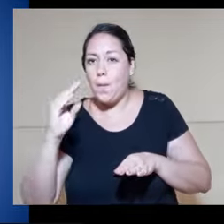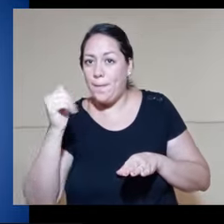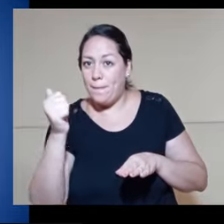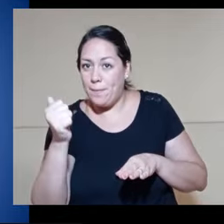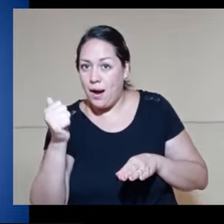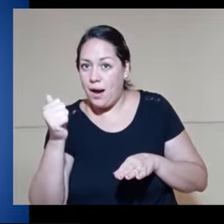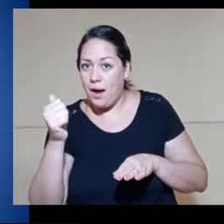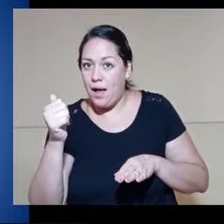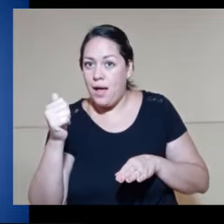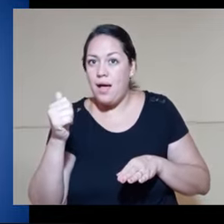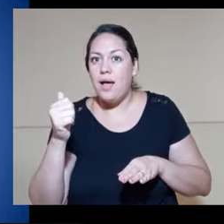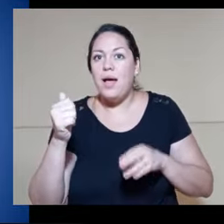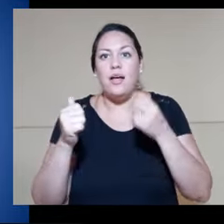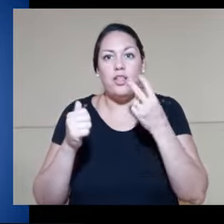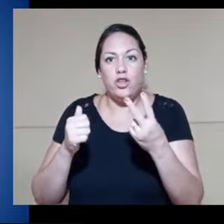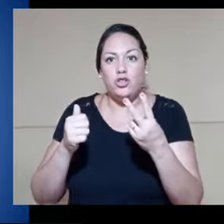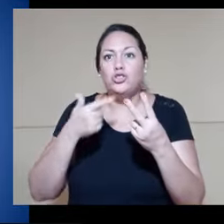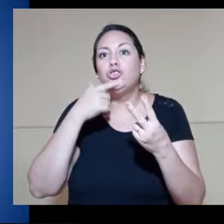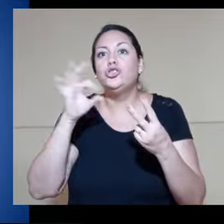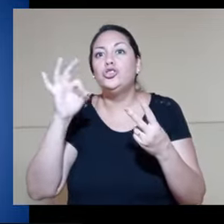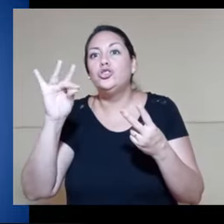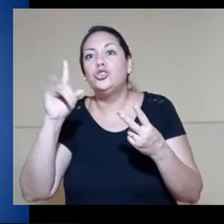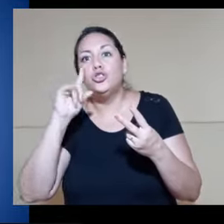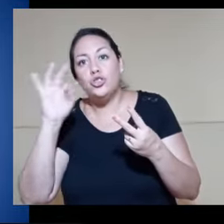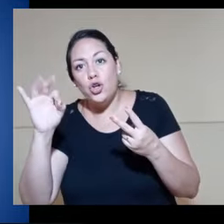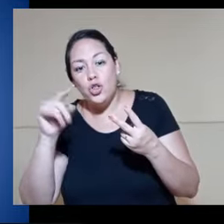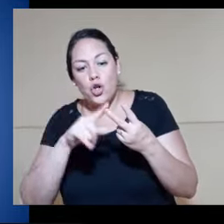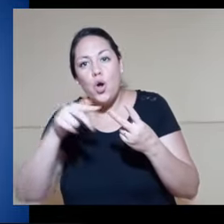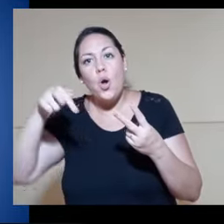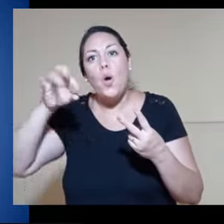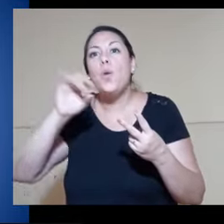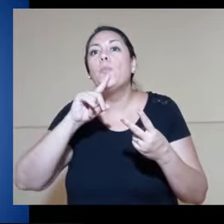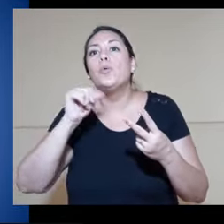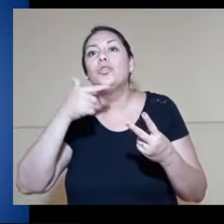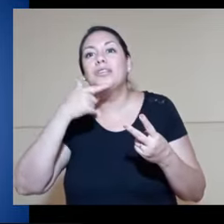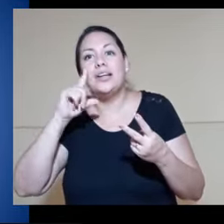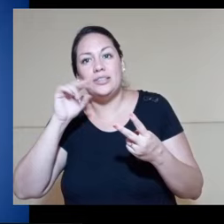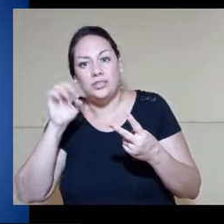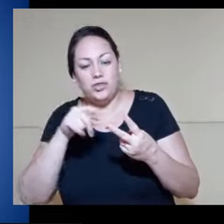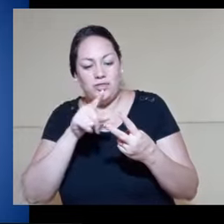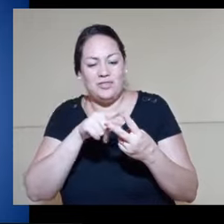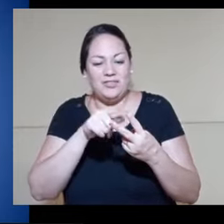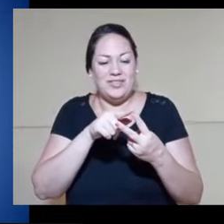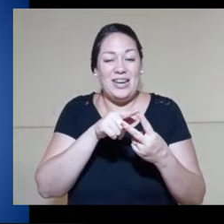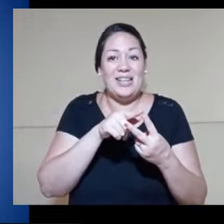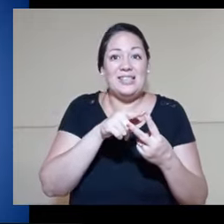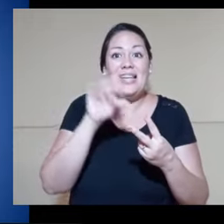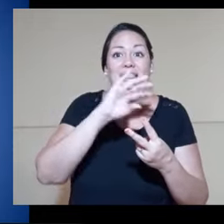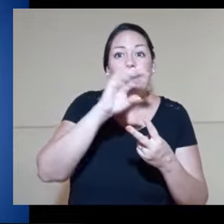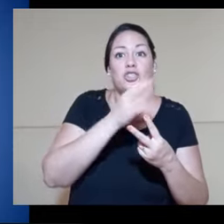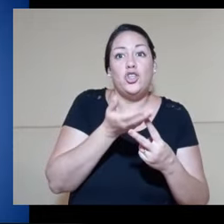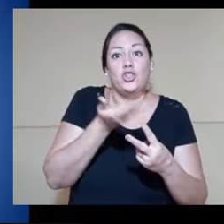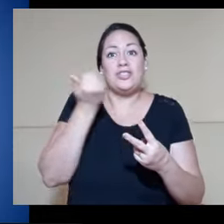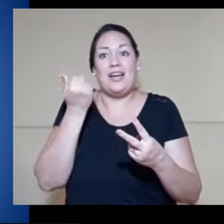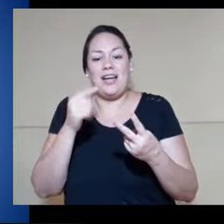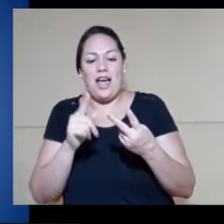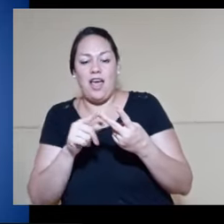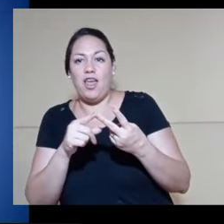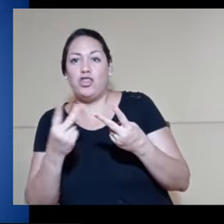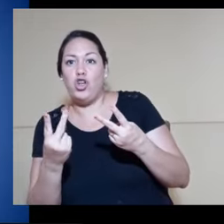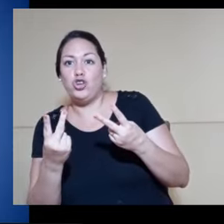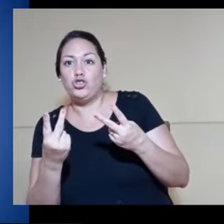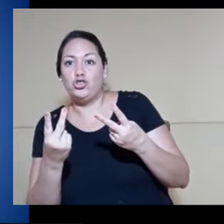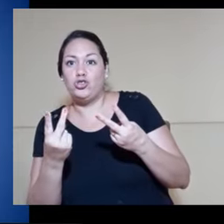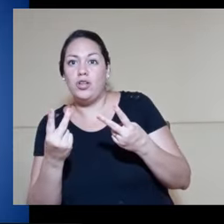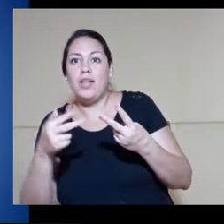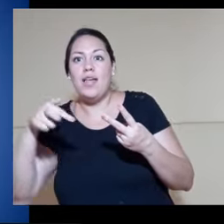bomba que se llama bomba de sodio y potasio, que empieza a sacar 3 átomos de sodio, saca 3 átomos de sodio